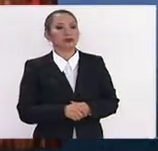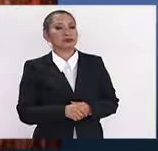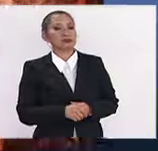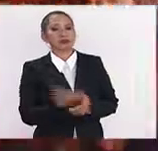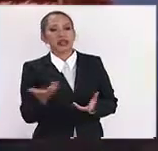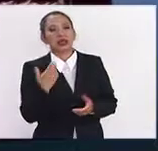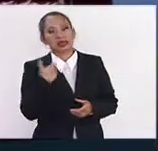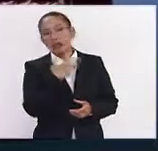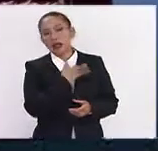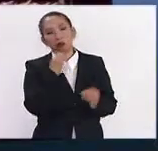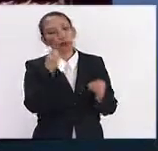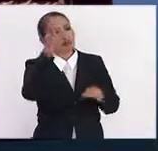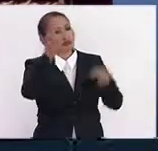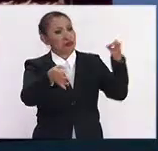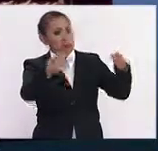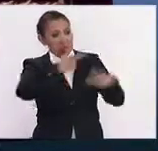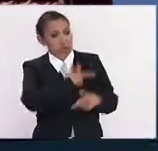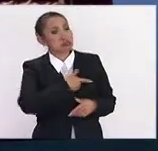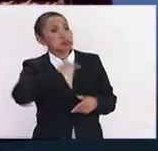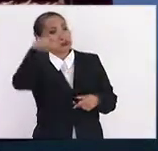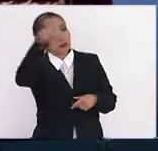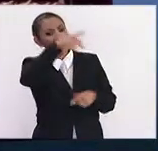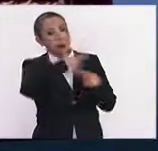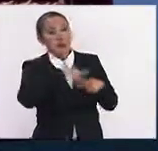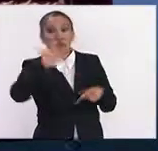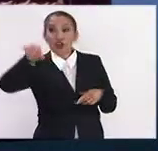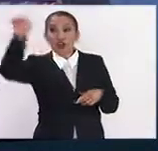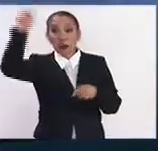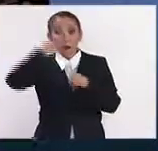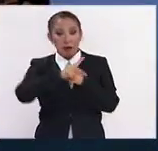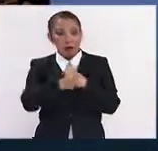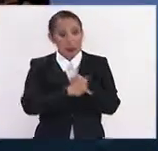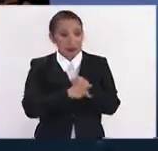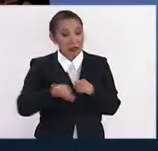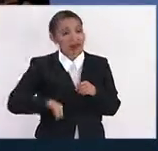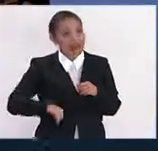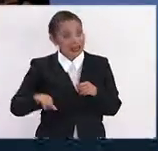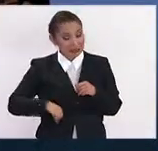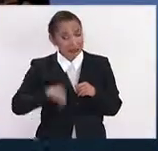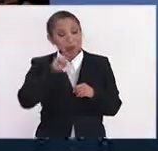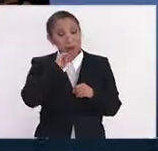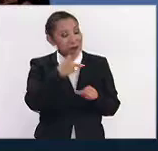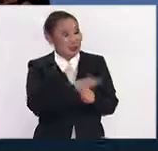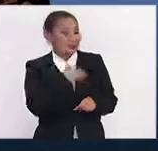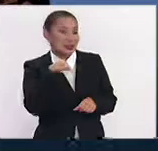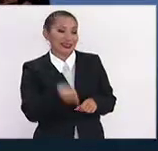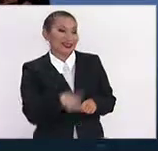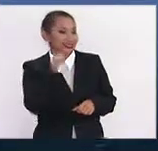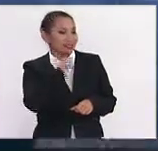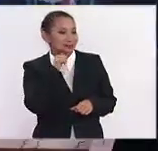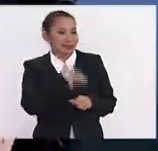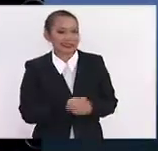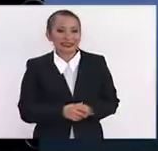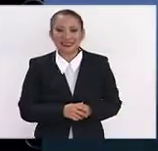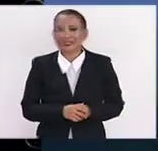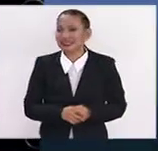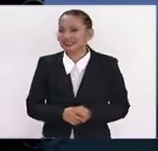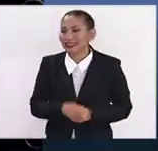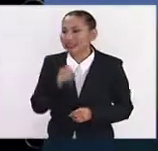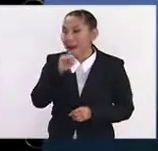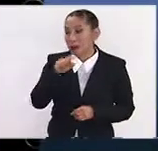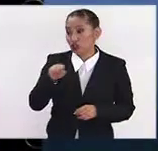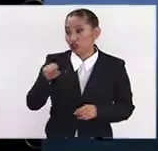Y bueno, han tenido mucha aceptación, sobre todo fuera de México. Es algo interesante también que suele ocurrir aquí, ¿verdad? Juegas también con